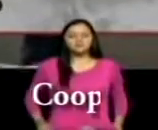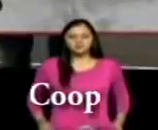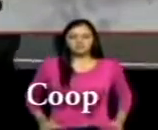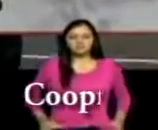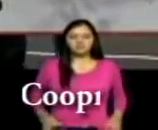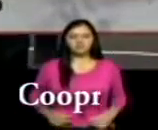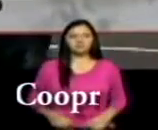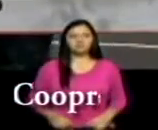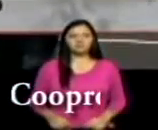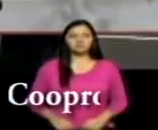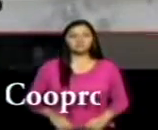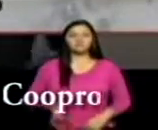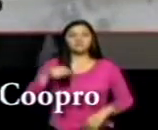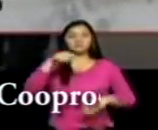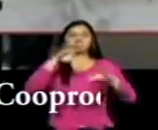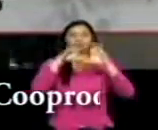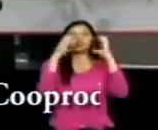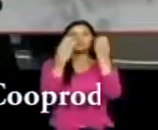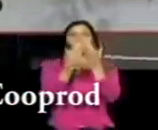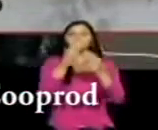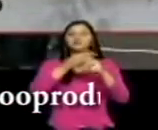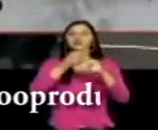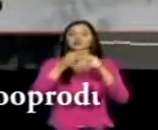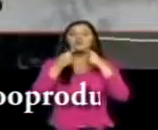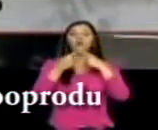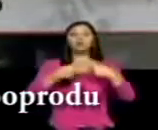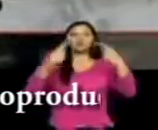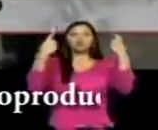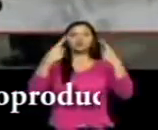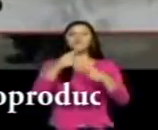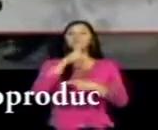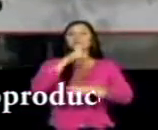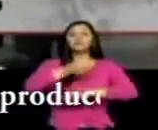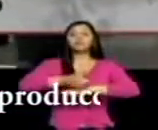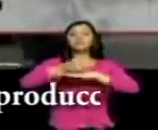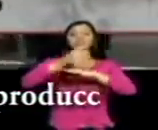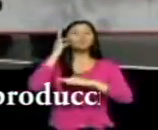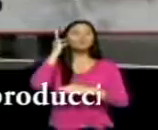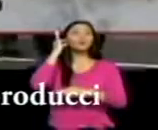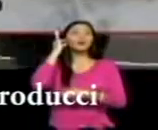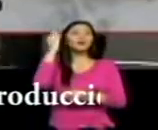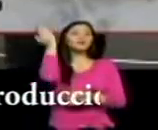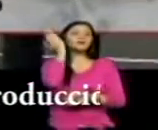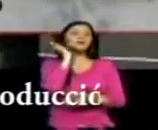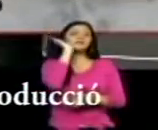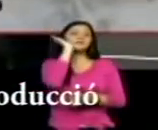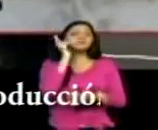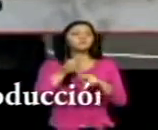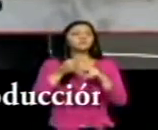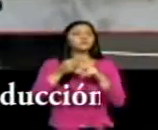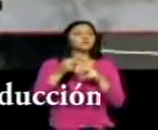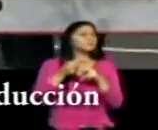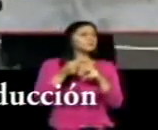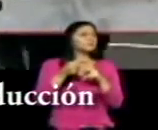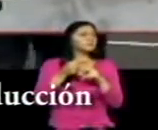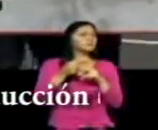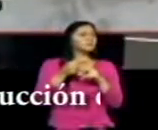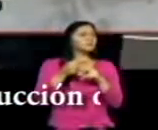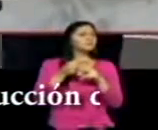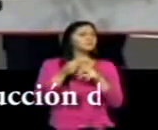de la comisión de anuncio, integrada por Milagros Salazar de la Torre, Gilbert Violeta Rosas de